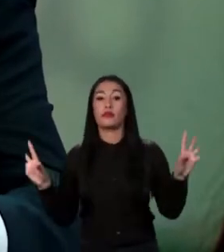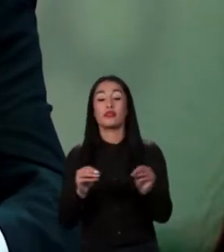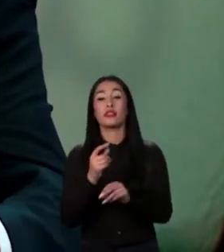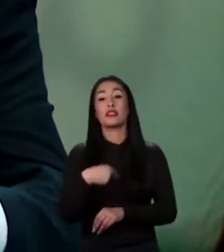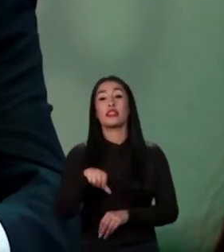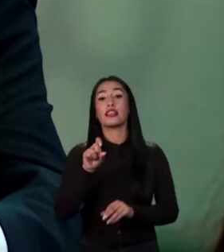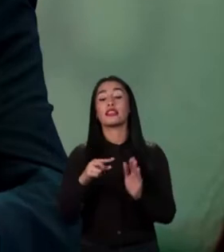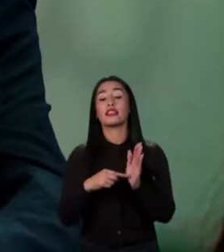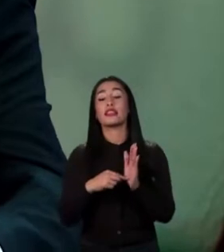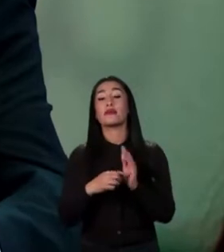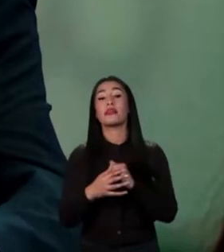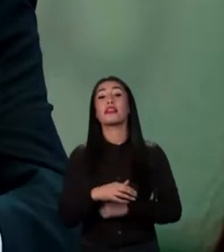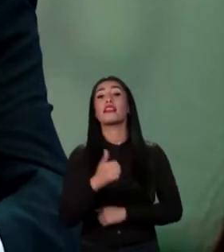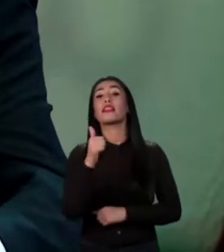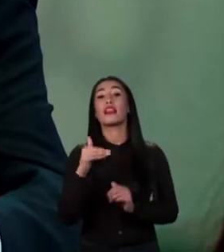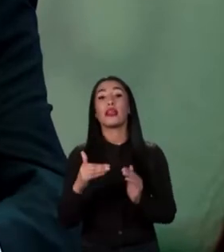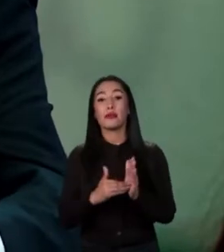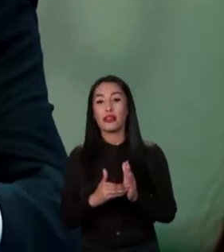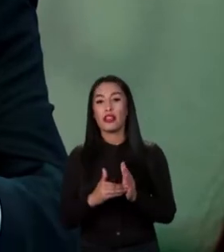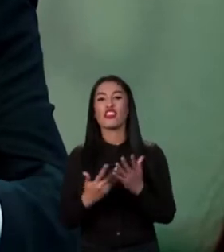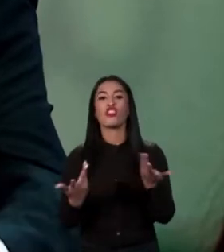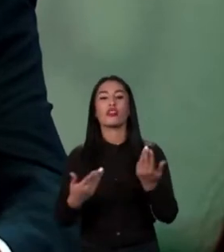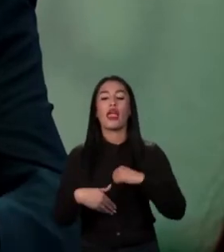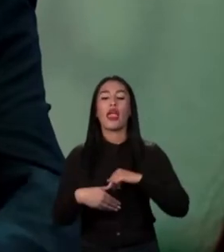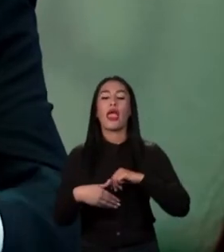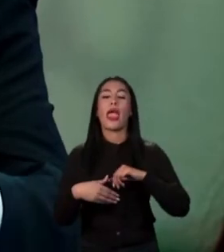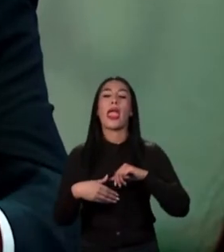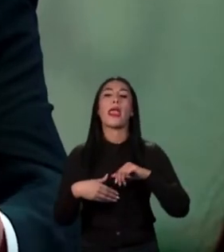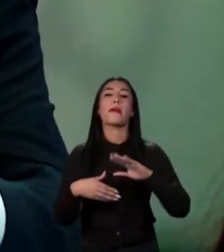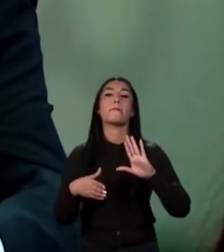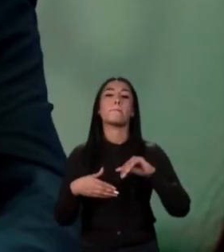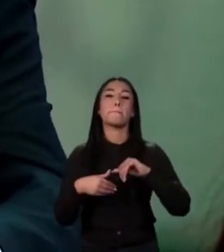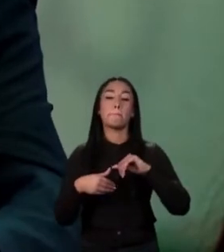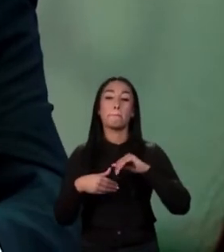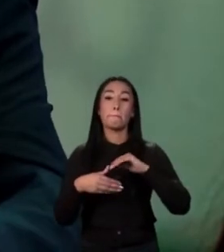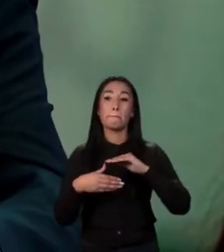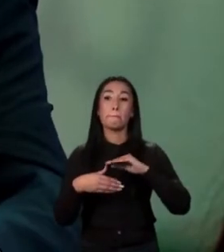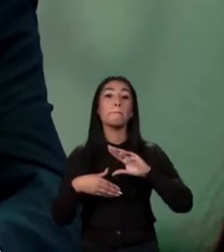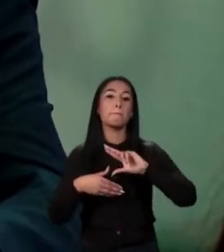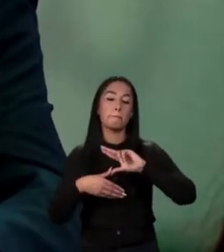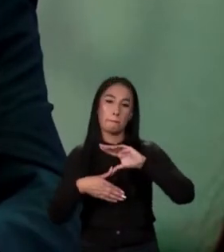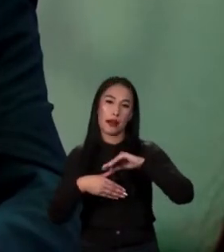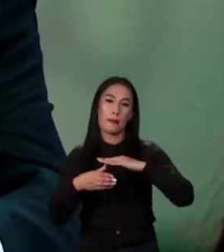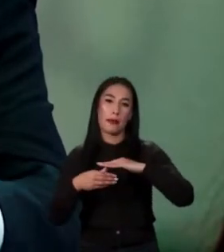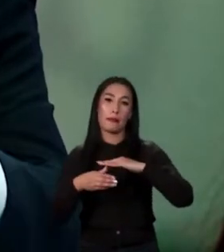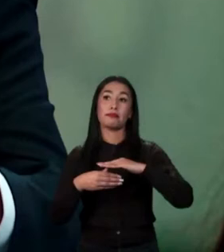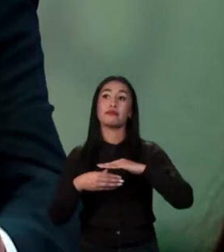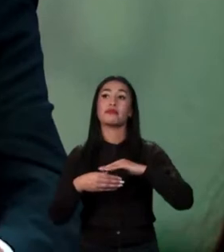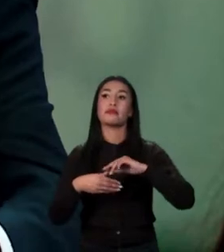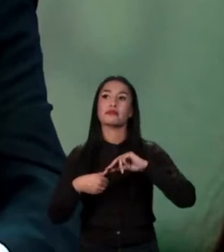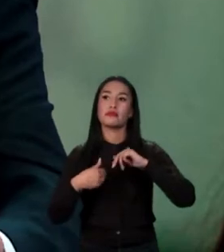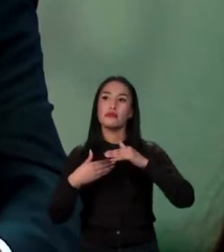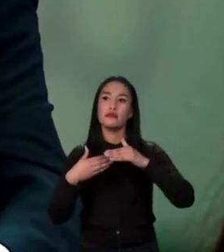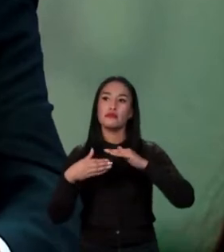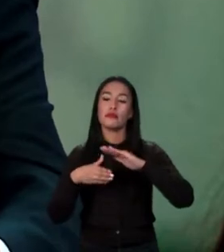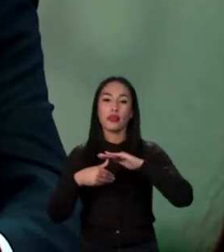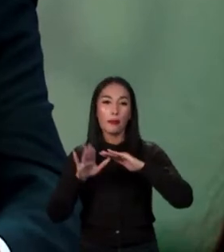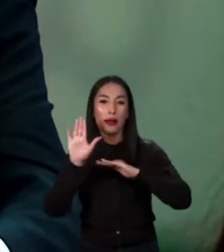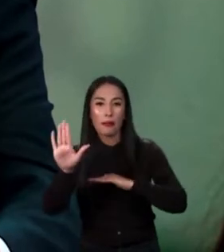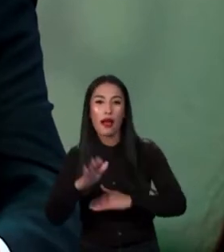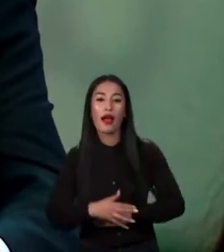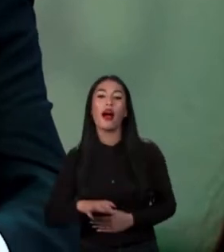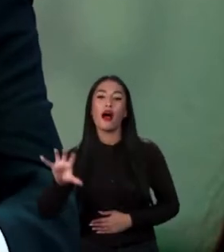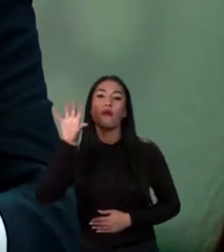10.000 estudiantes están en panamá en una universidad área andina que la universidad del istmo en panamá número uno en el ranking panameño